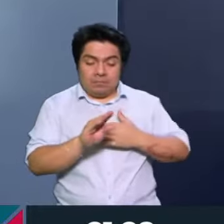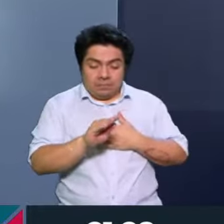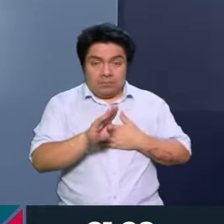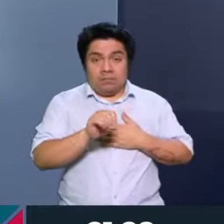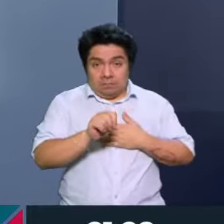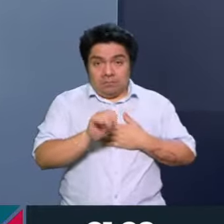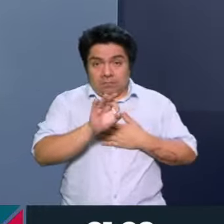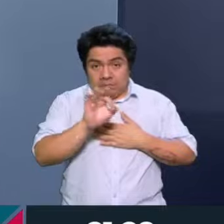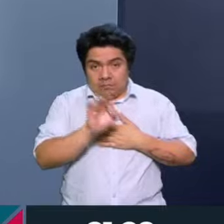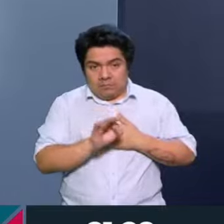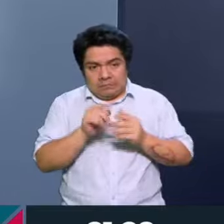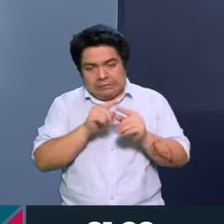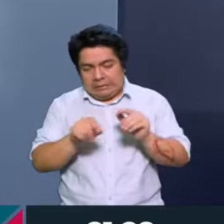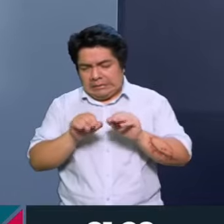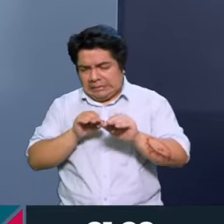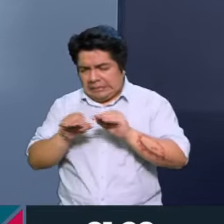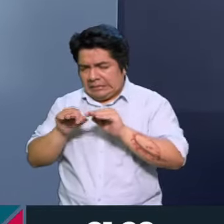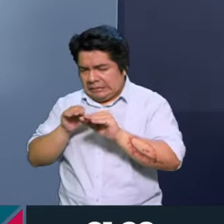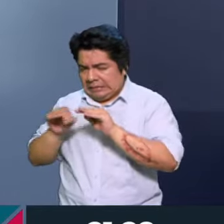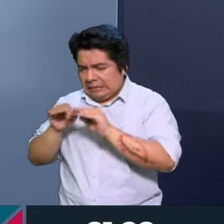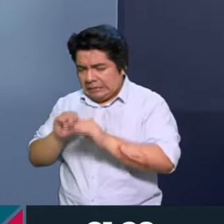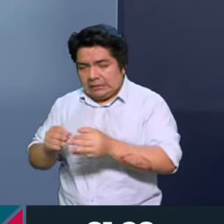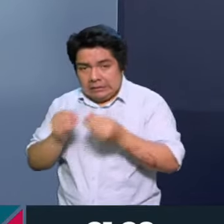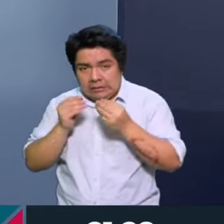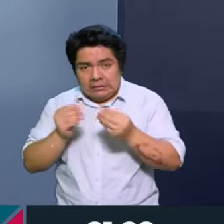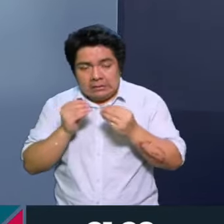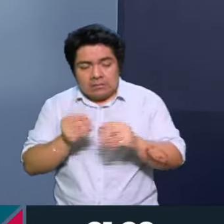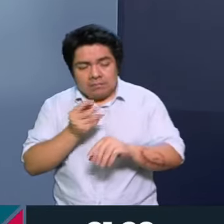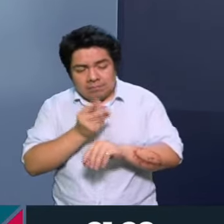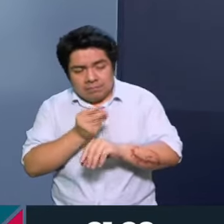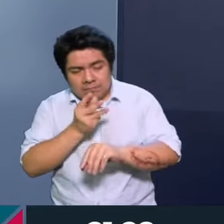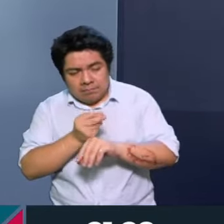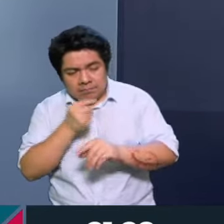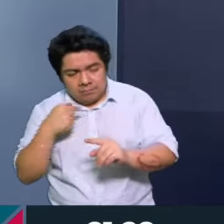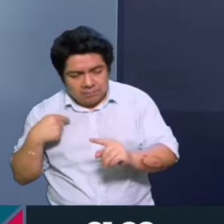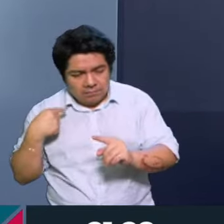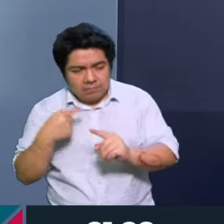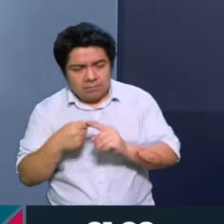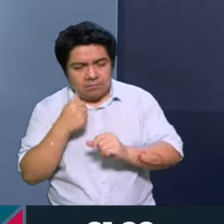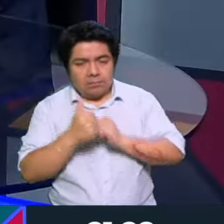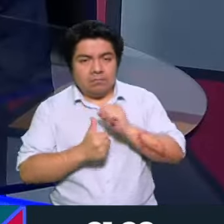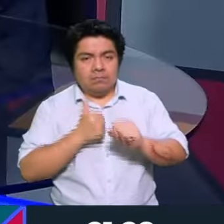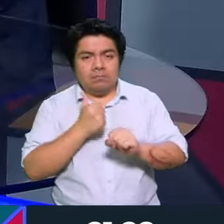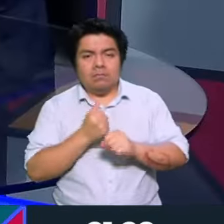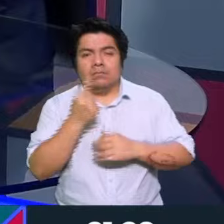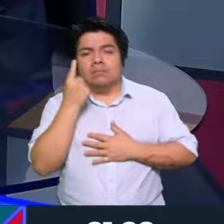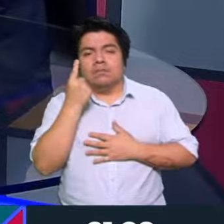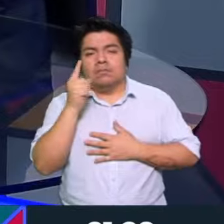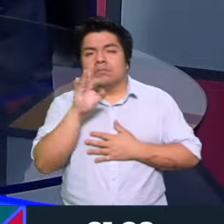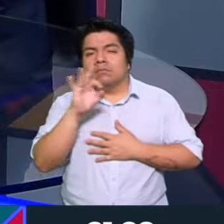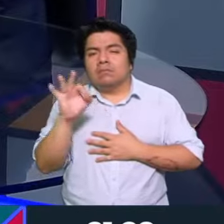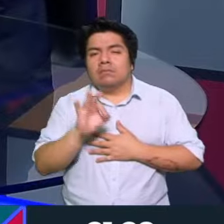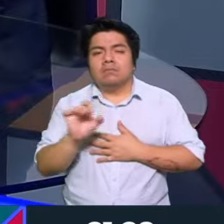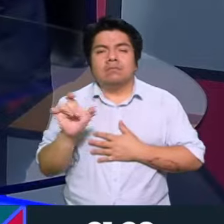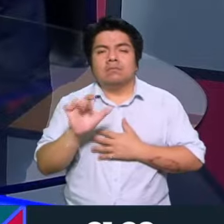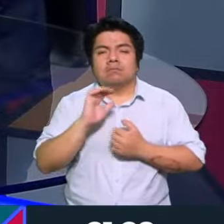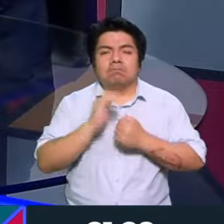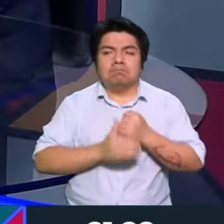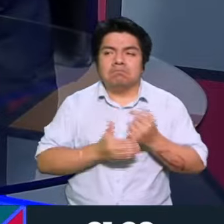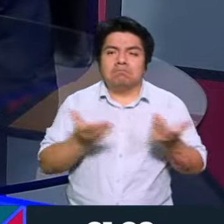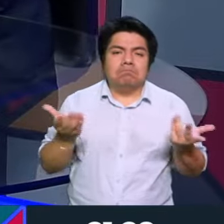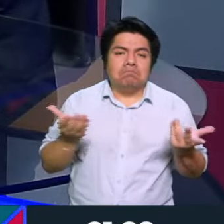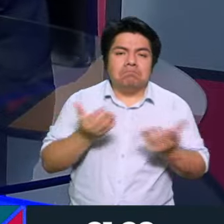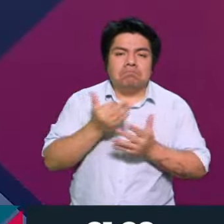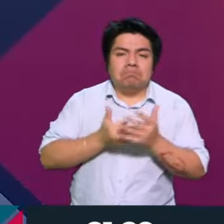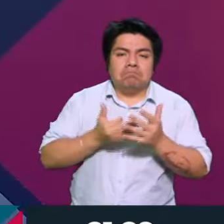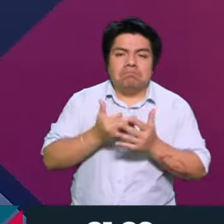ya lo decías, todo este labor que se hizo detrás de la reconstrucción en estos años, ¿qué pasa con ese 1%? ¿Cuándo se terminará? ¿Cómo está esa situación? Bueno,